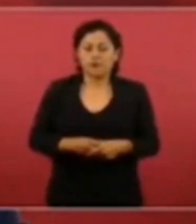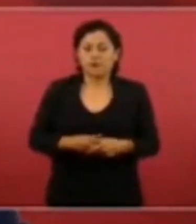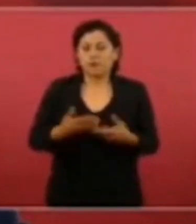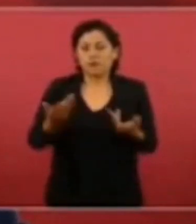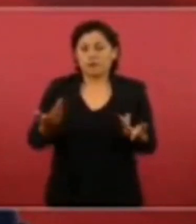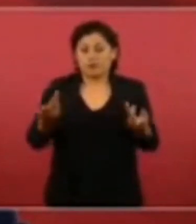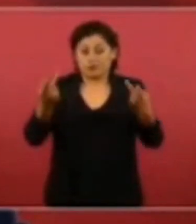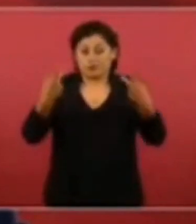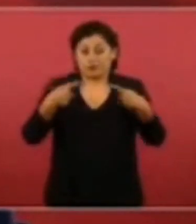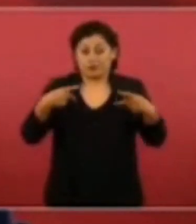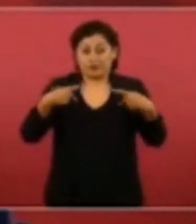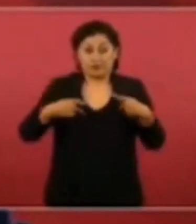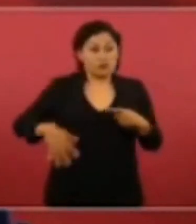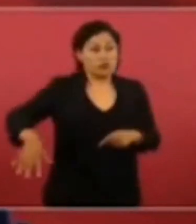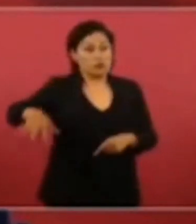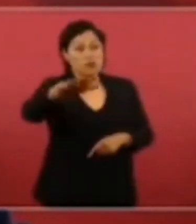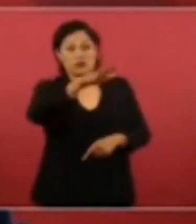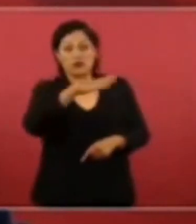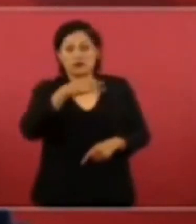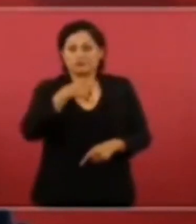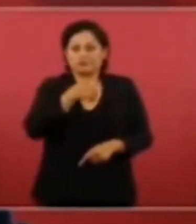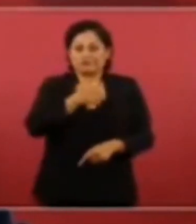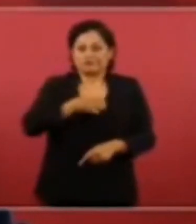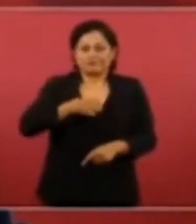La gente está muy contenta